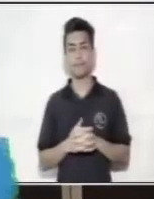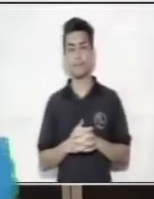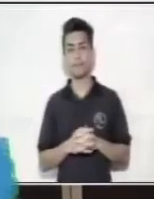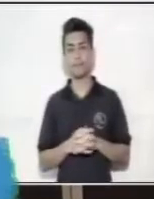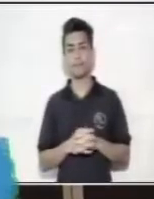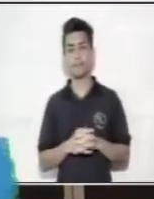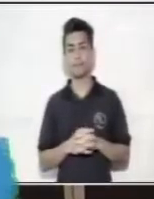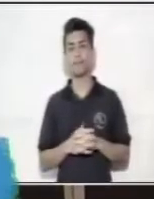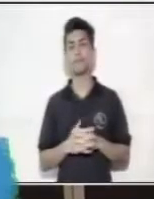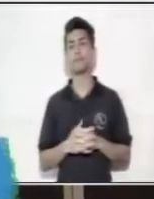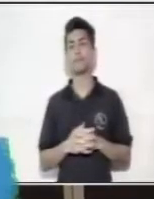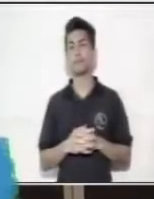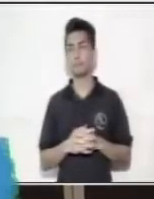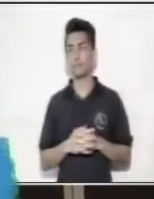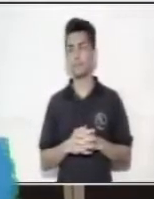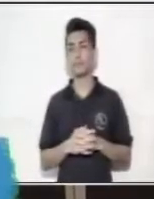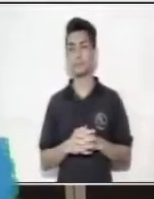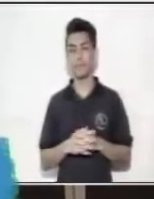El pronombre.